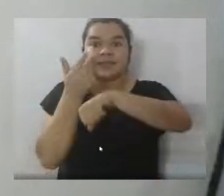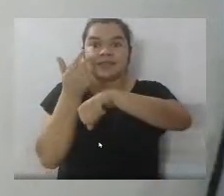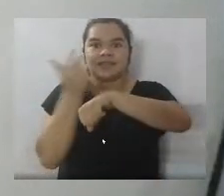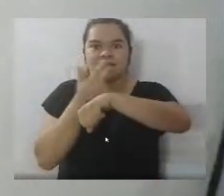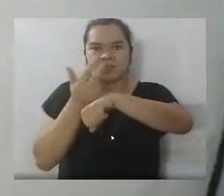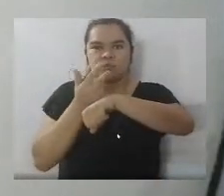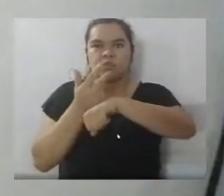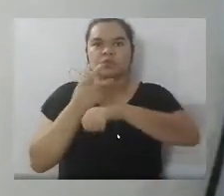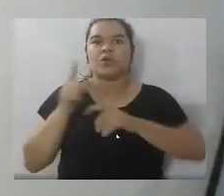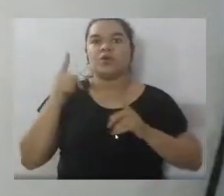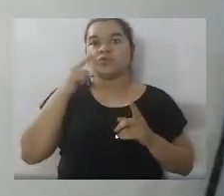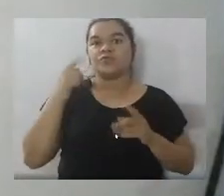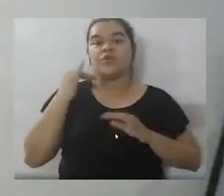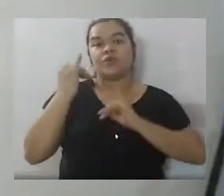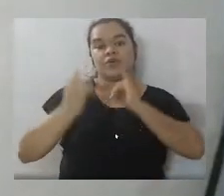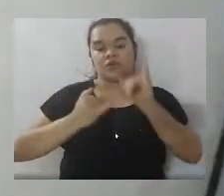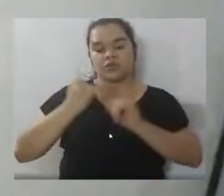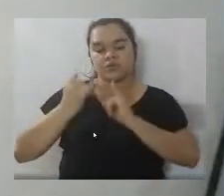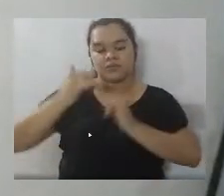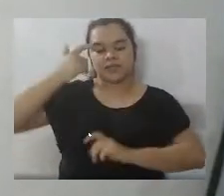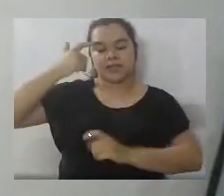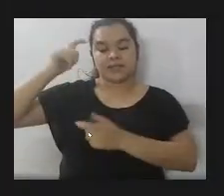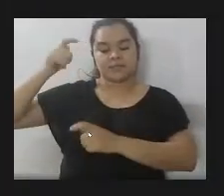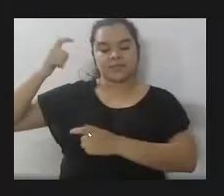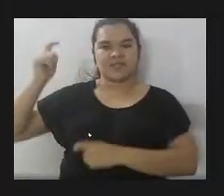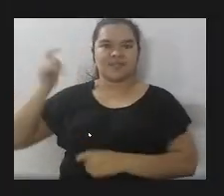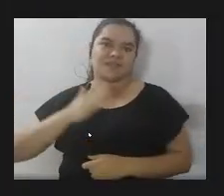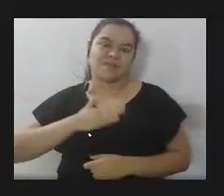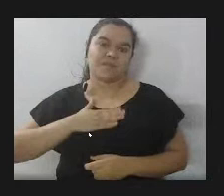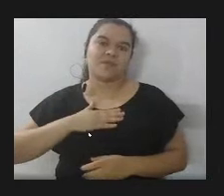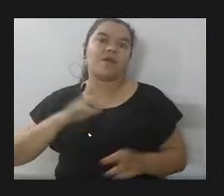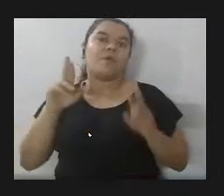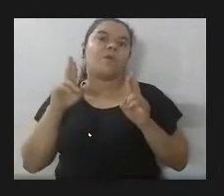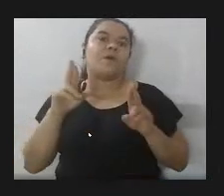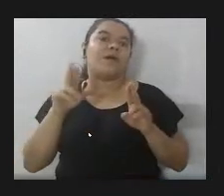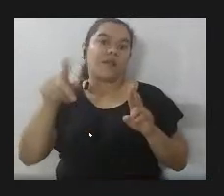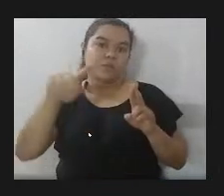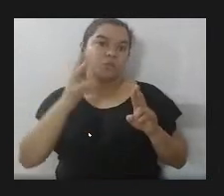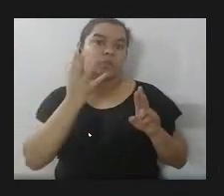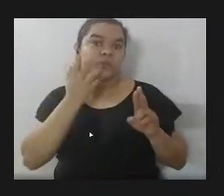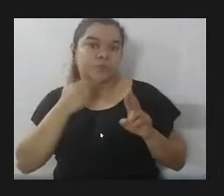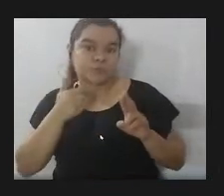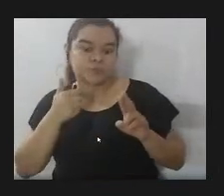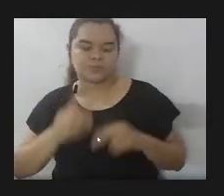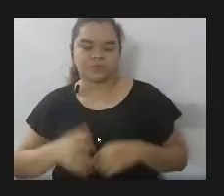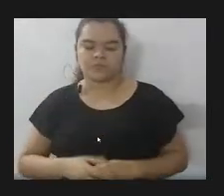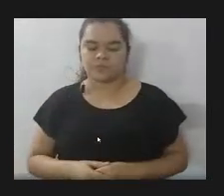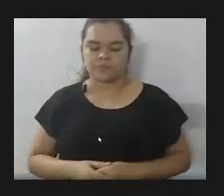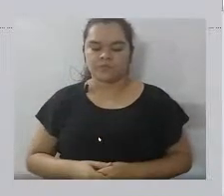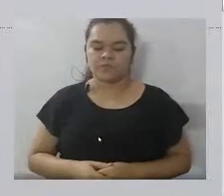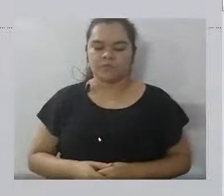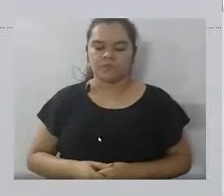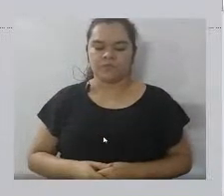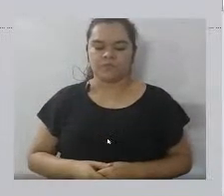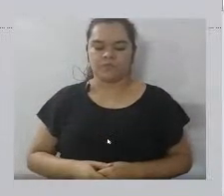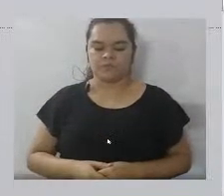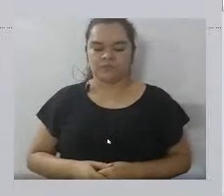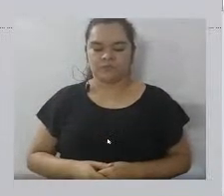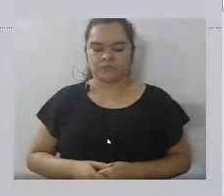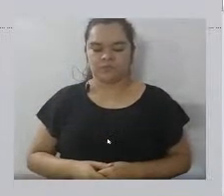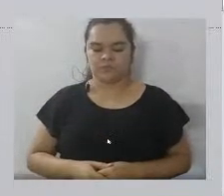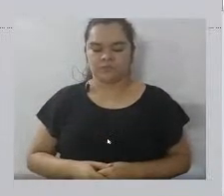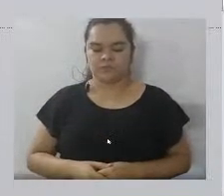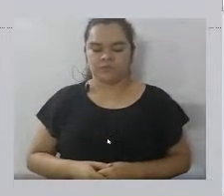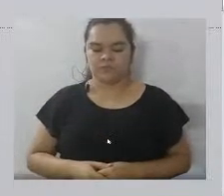voy a compartir una experiencia que espero que les sirva, ¿sí? Un poco de la